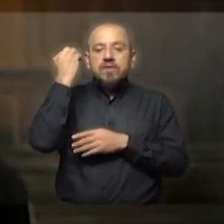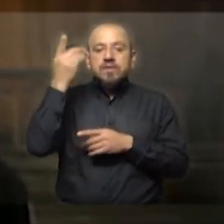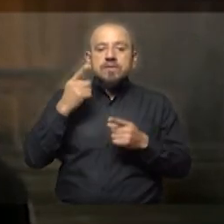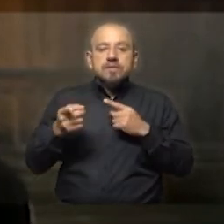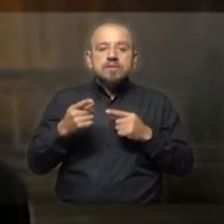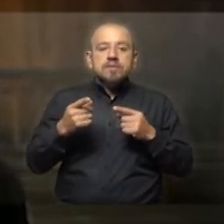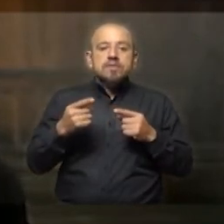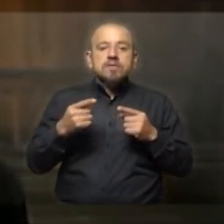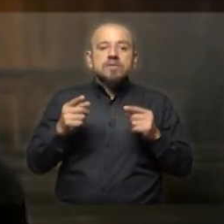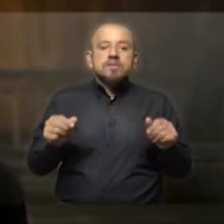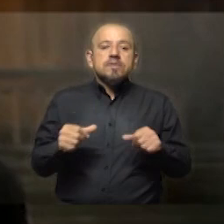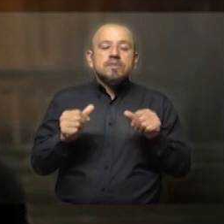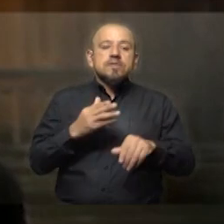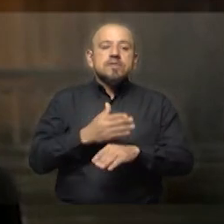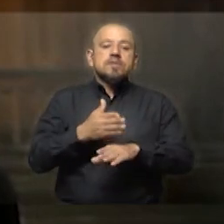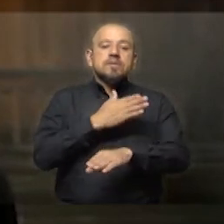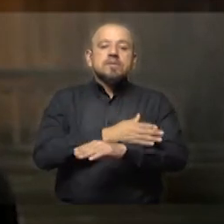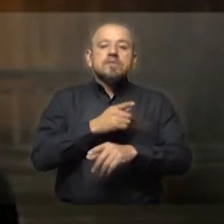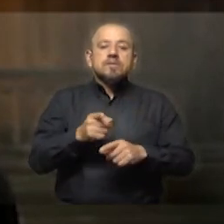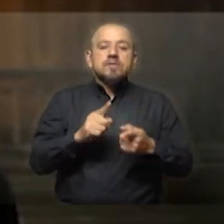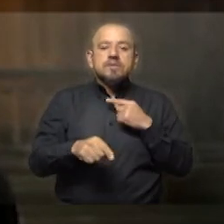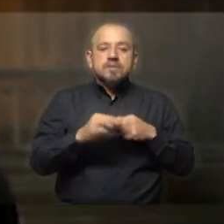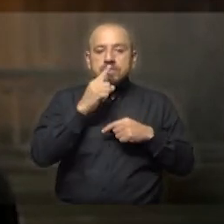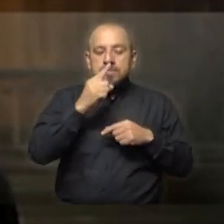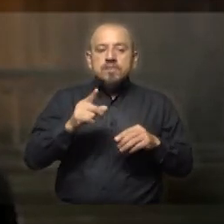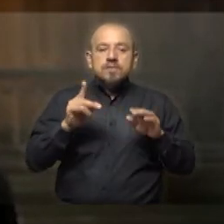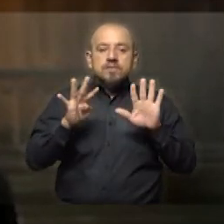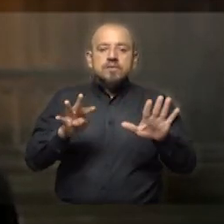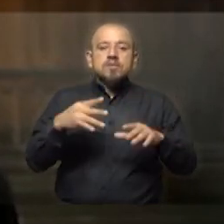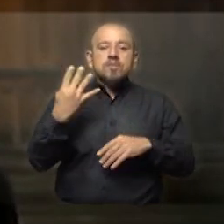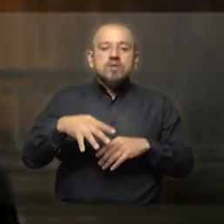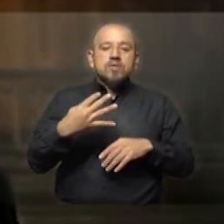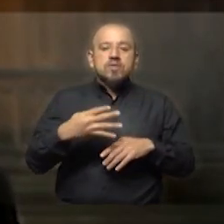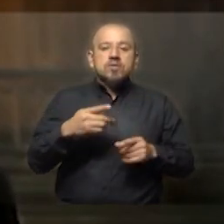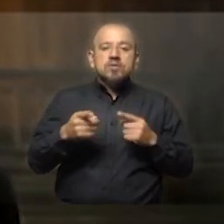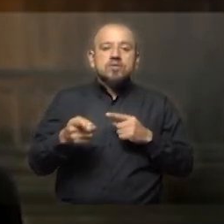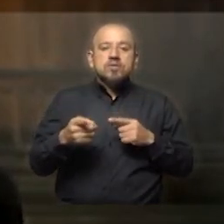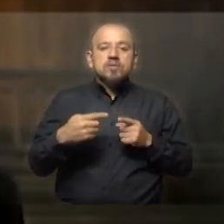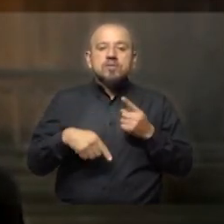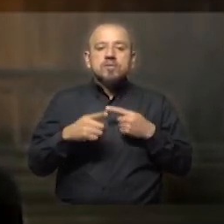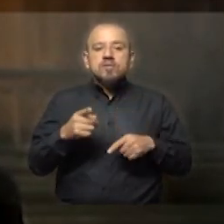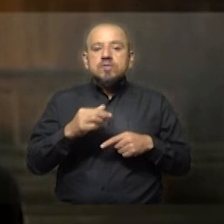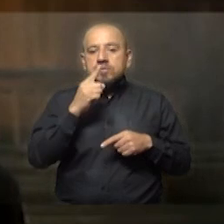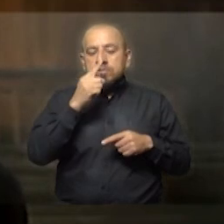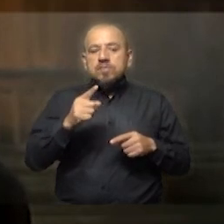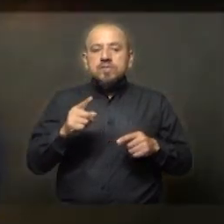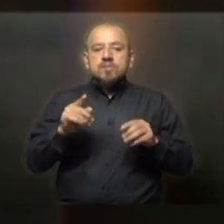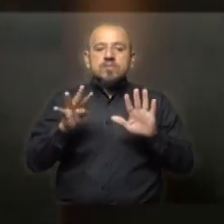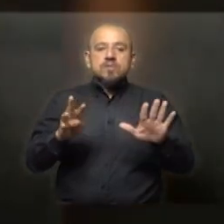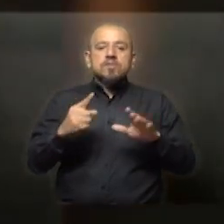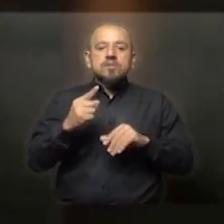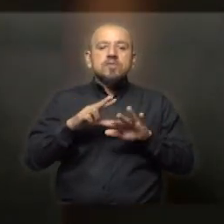fueron dadas mucho antes entre 1914 y 1918